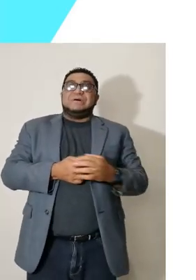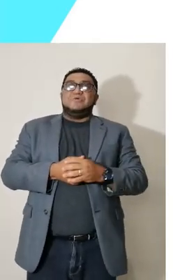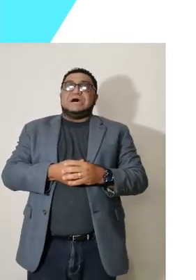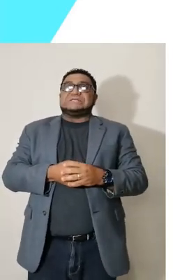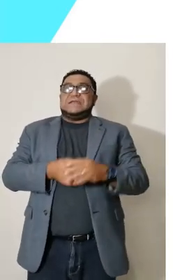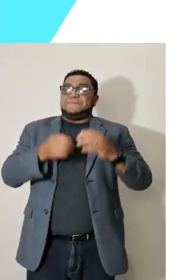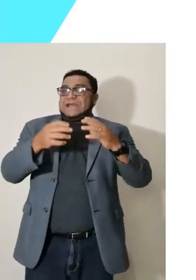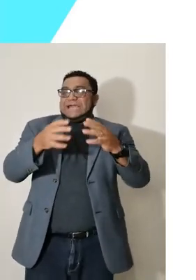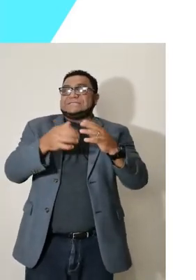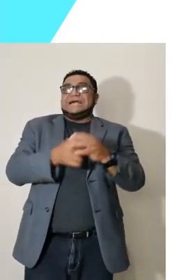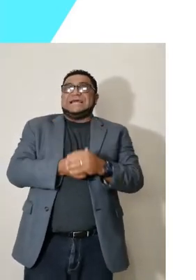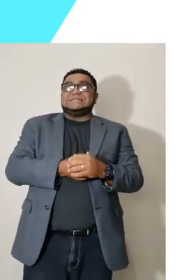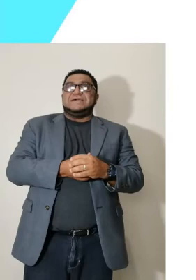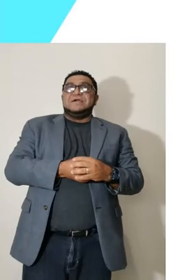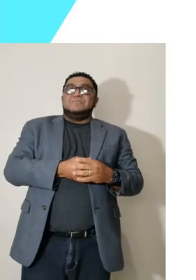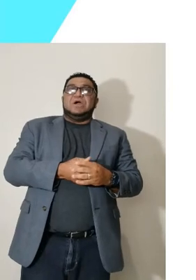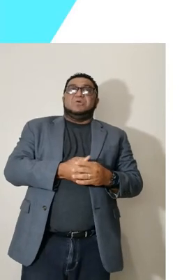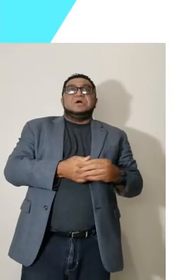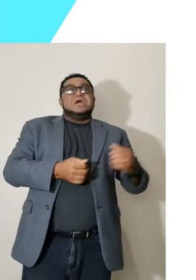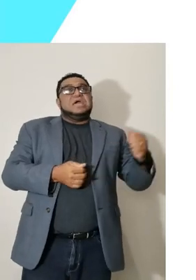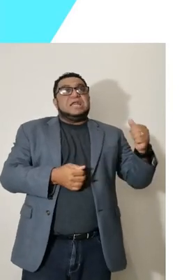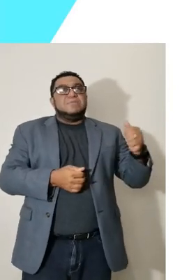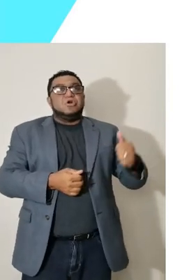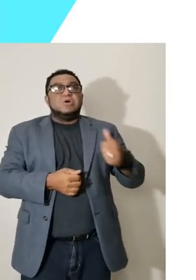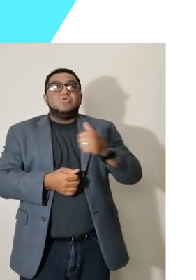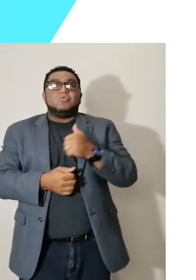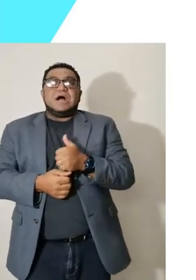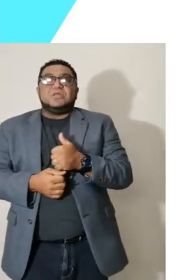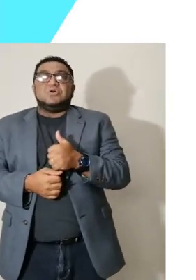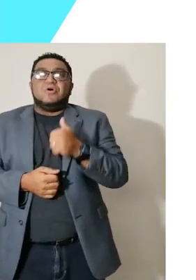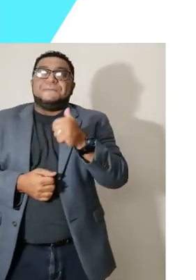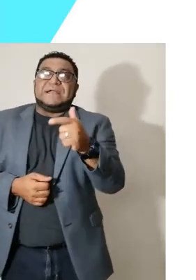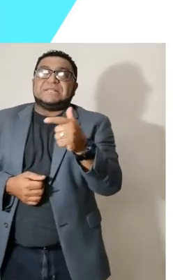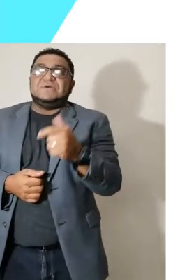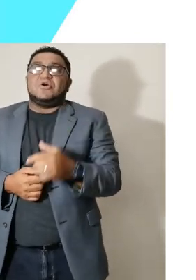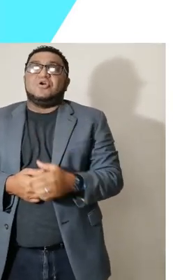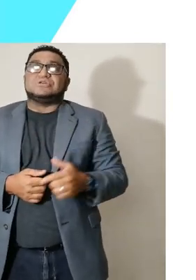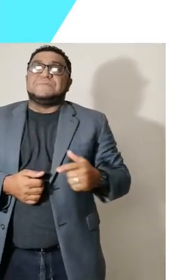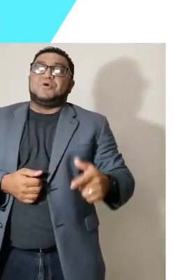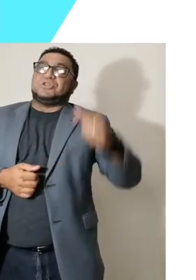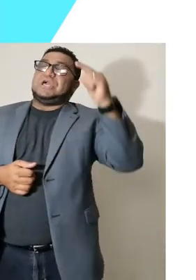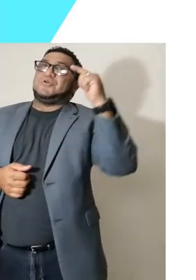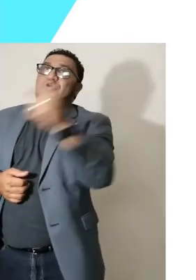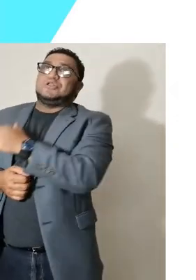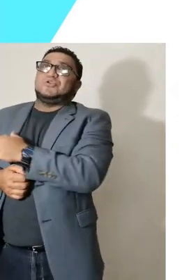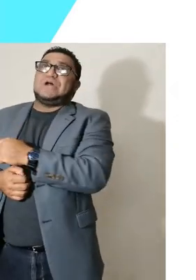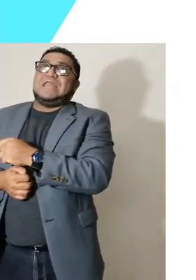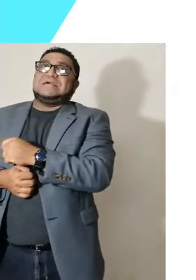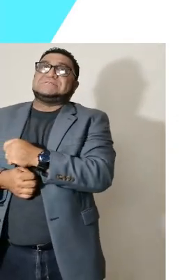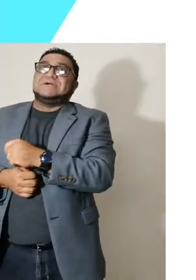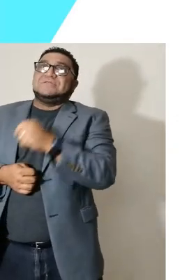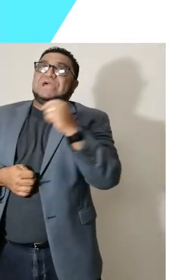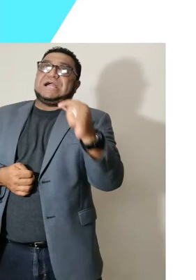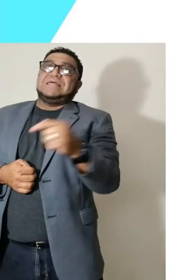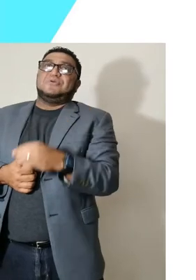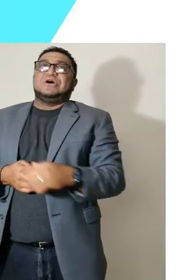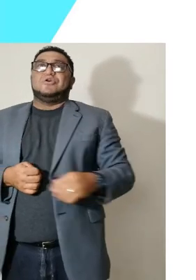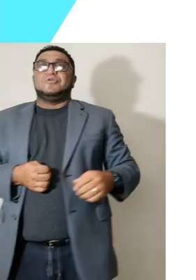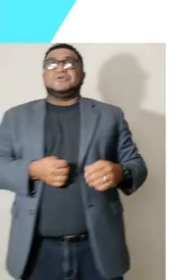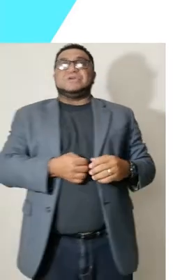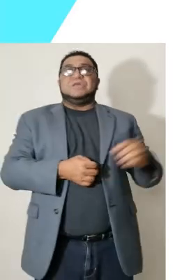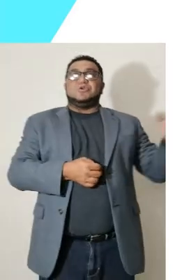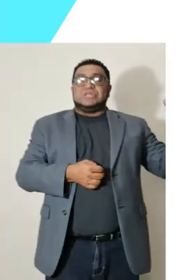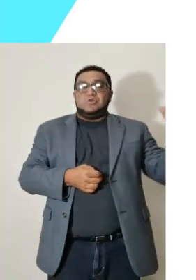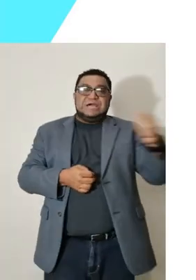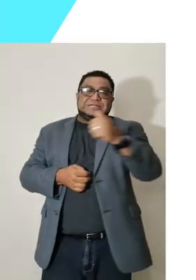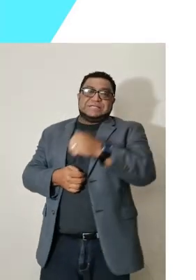que vamos a hacer para esta clase bueno elaboran un cuadro comparativo con los aportes culturales de cada uno